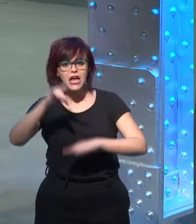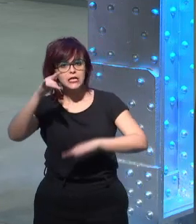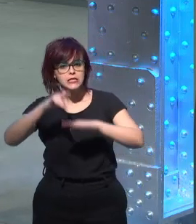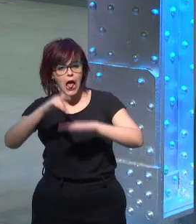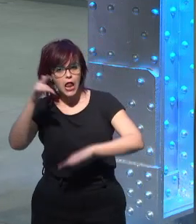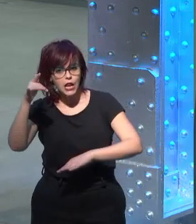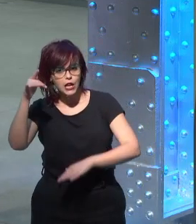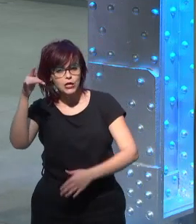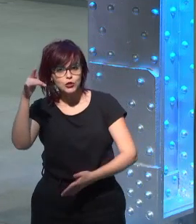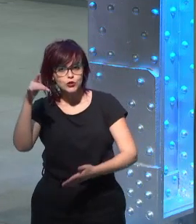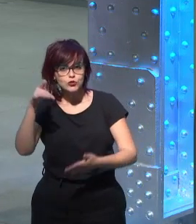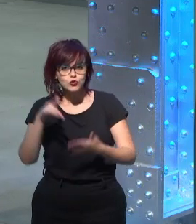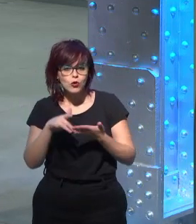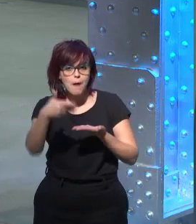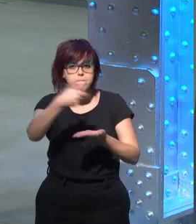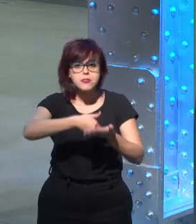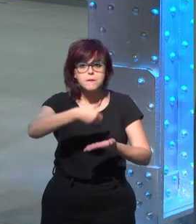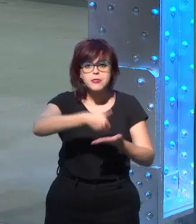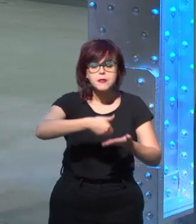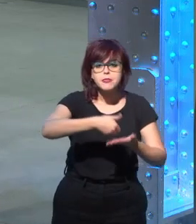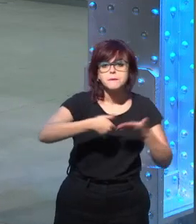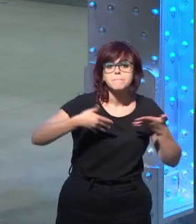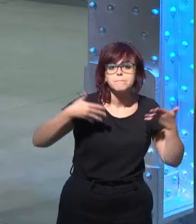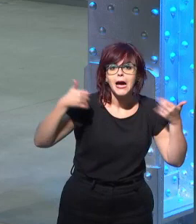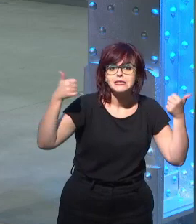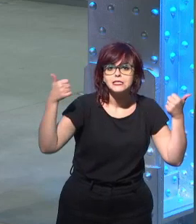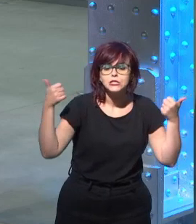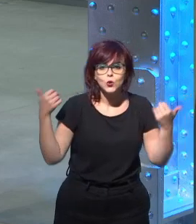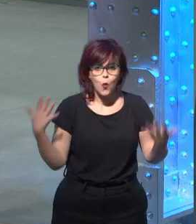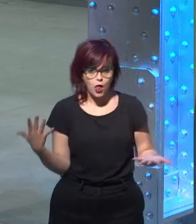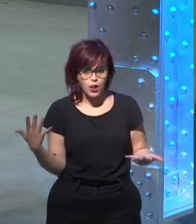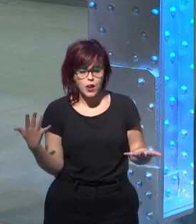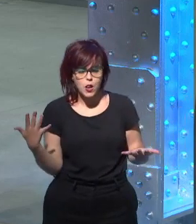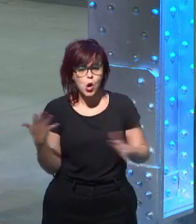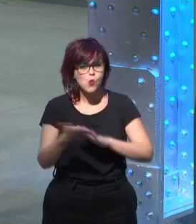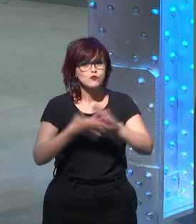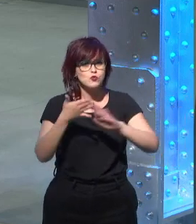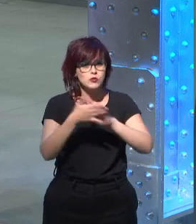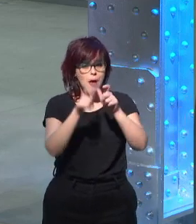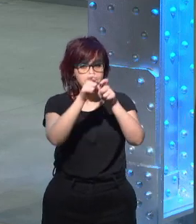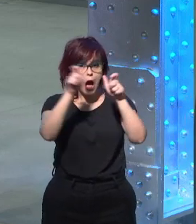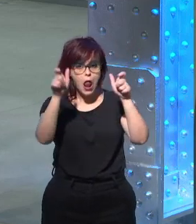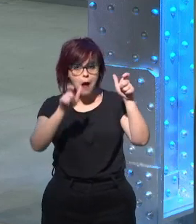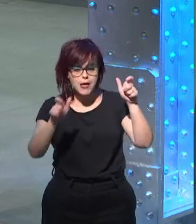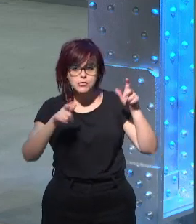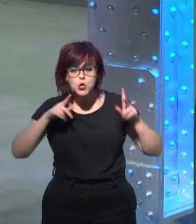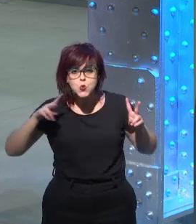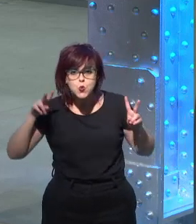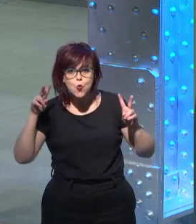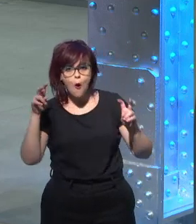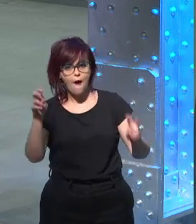digitales son más demandados. Ha utilizado palabras nuevas,